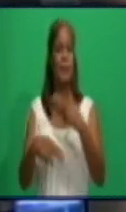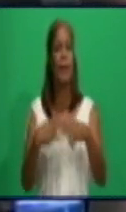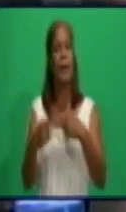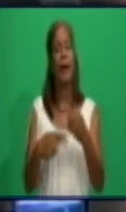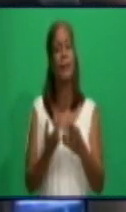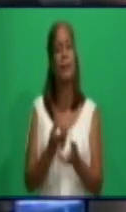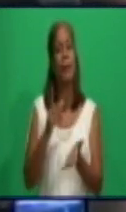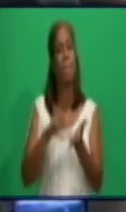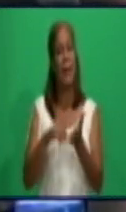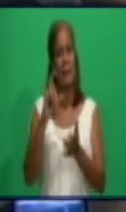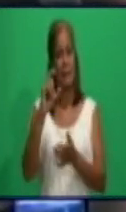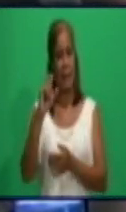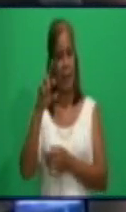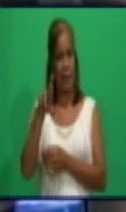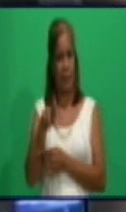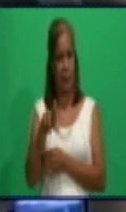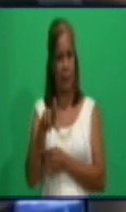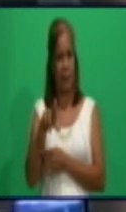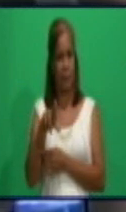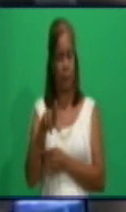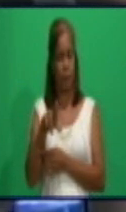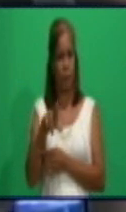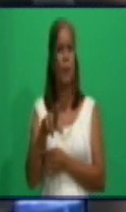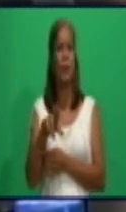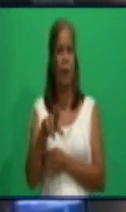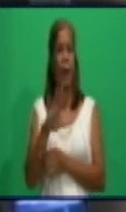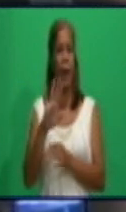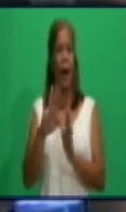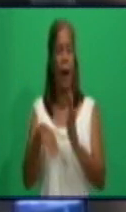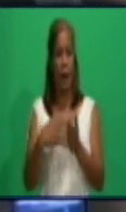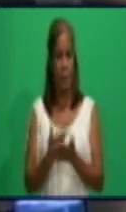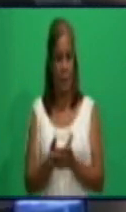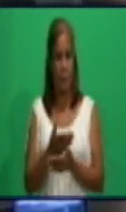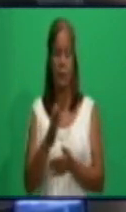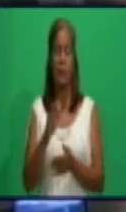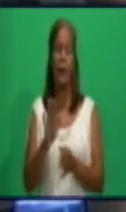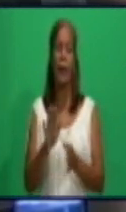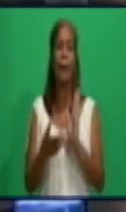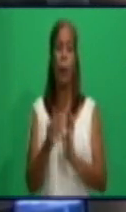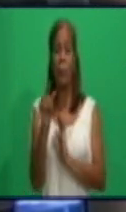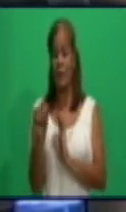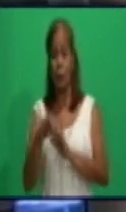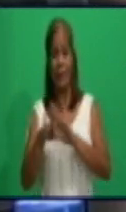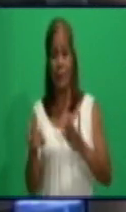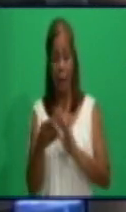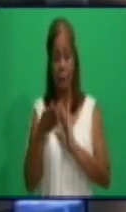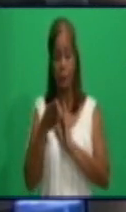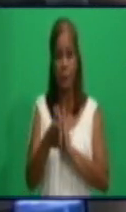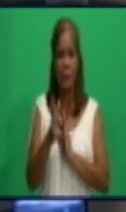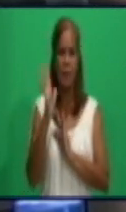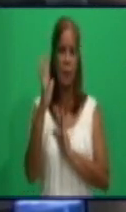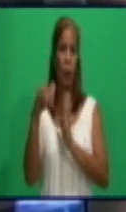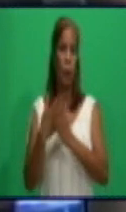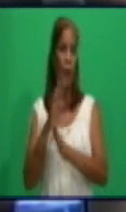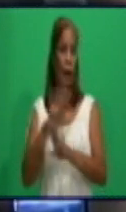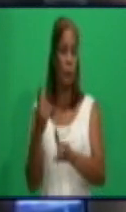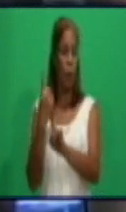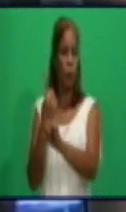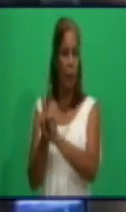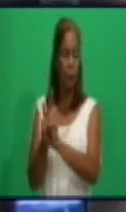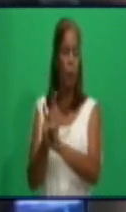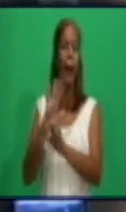entrado y se le hace, entrando al gallo, ya tiene el quinto día de la última exposición y se le hace inmediatamente el PCR para